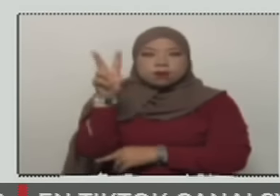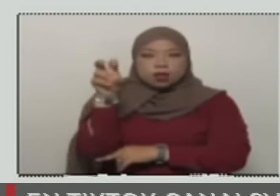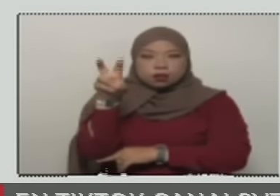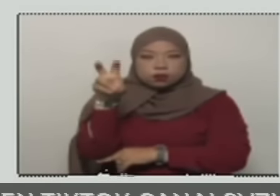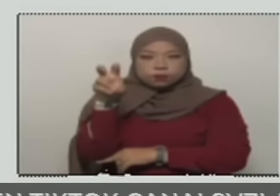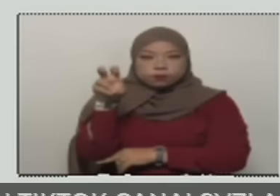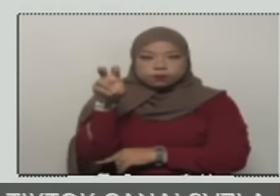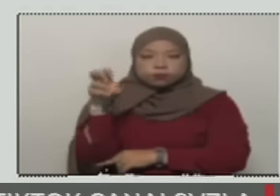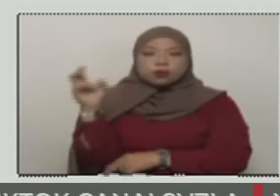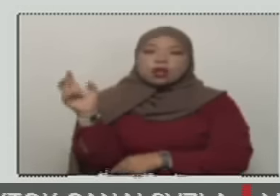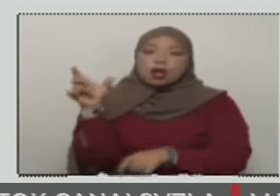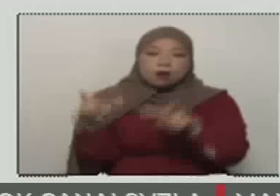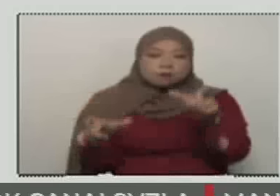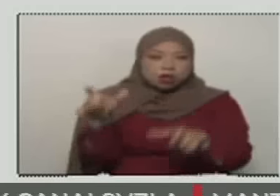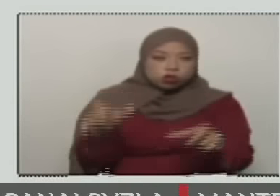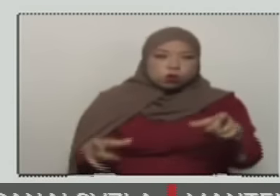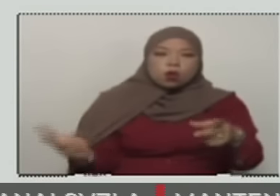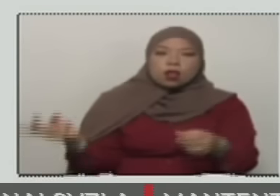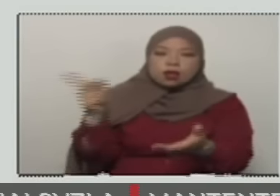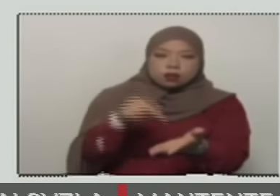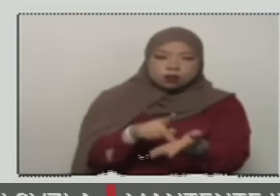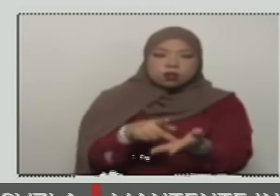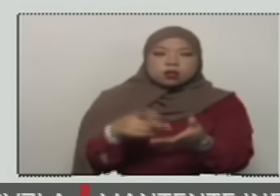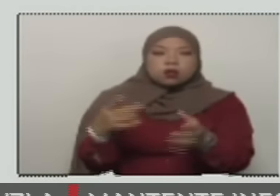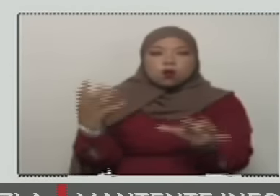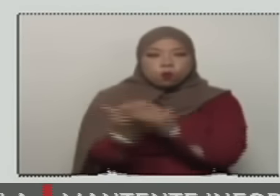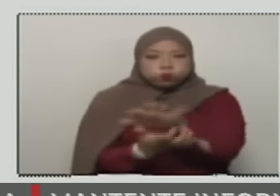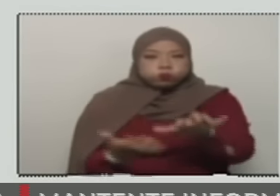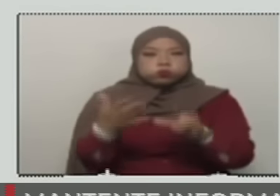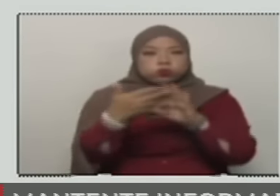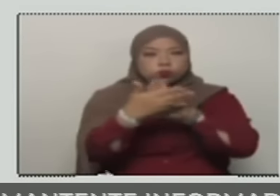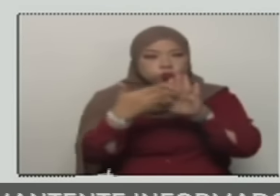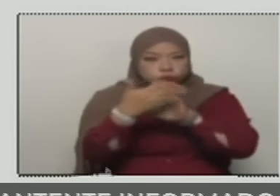de fascismo en Venezuela que además no cesan, pero que también han sido